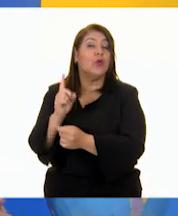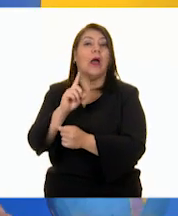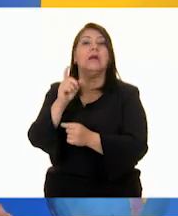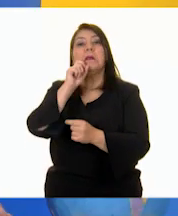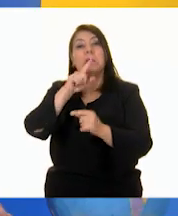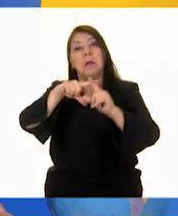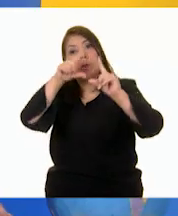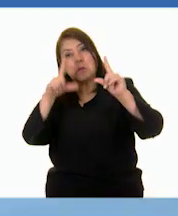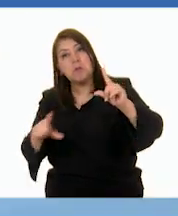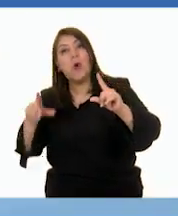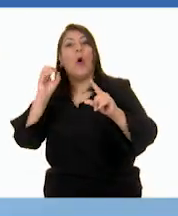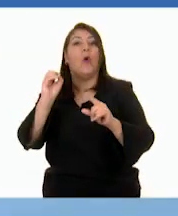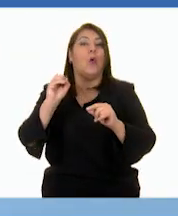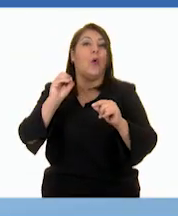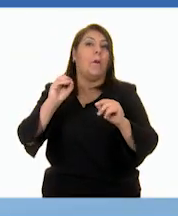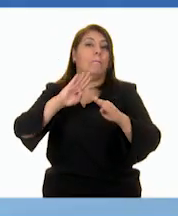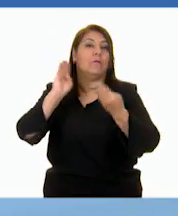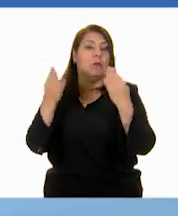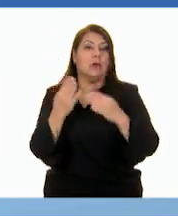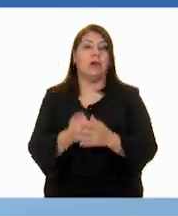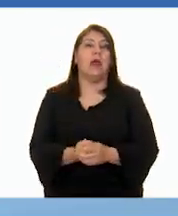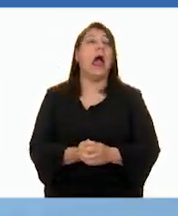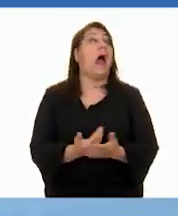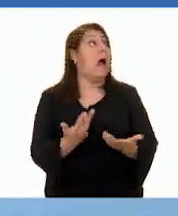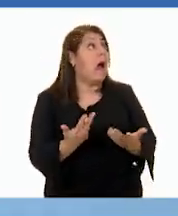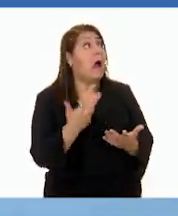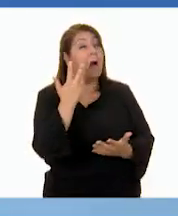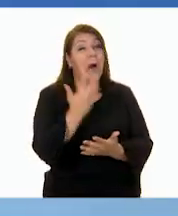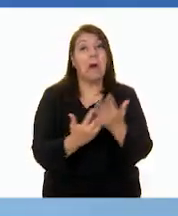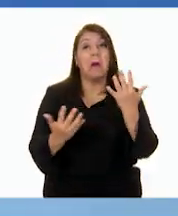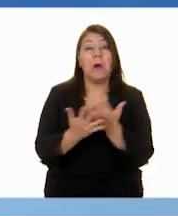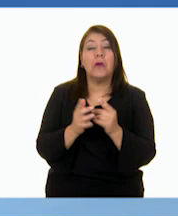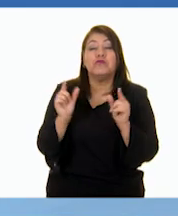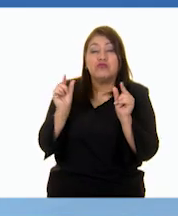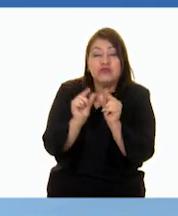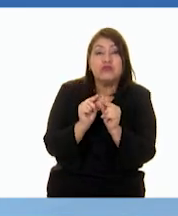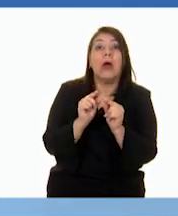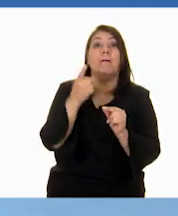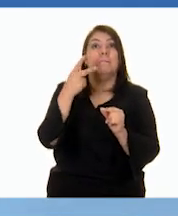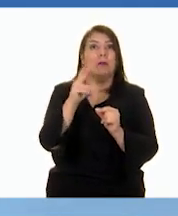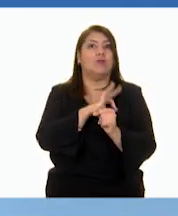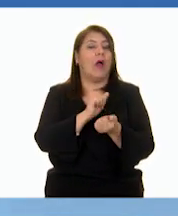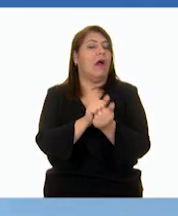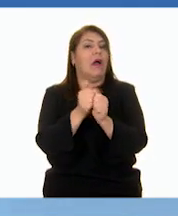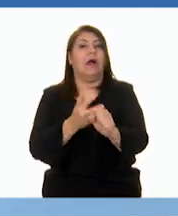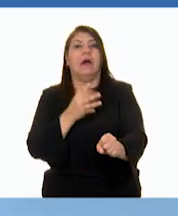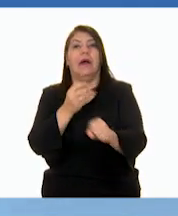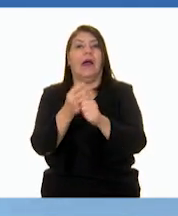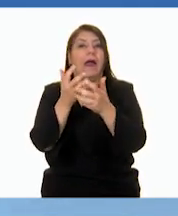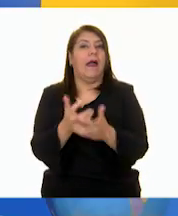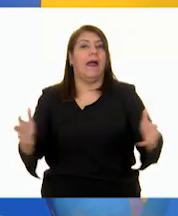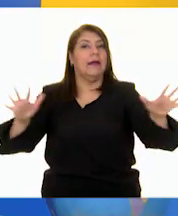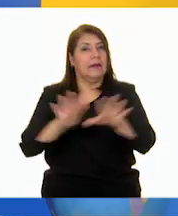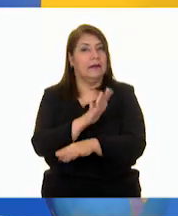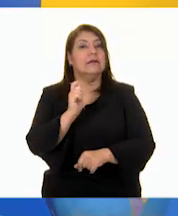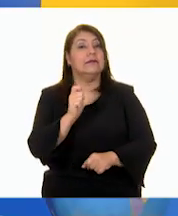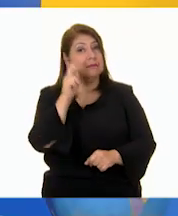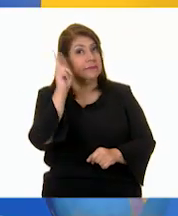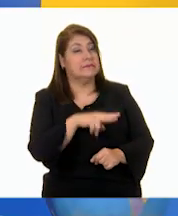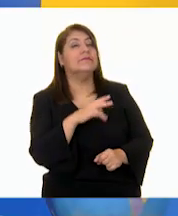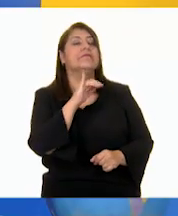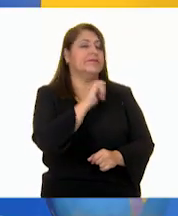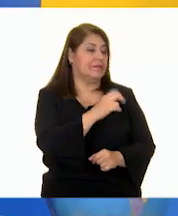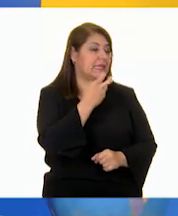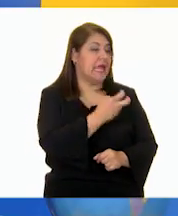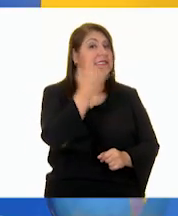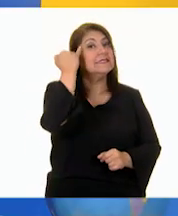el mundo. Pequeñas acciones para hacer grandes cambios, ¿verdad, maestro? Así es, Ton, esa es la idea. Y